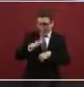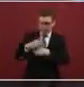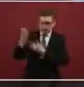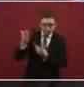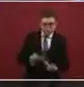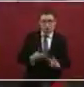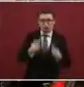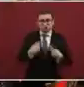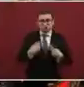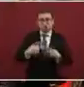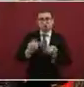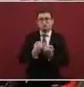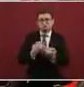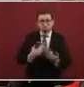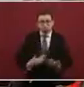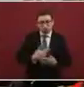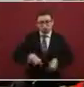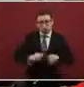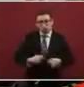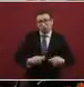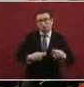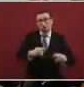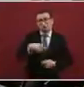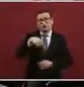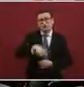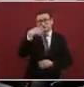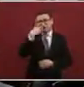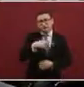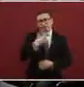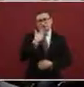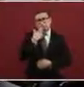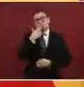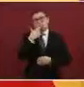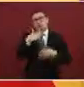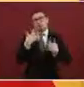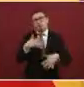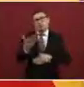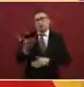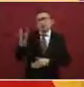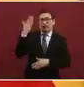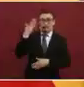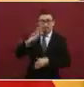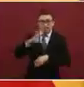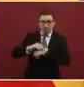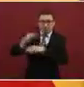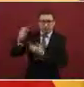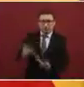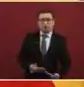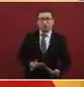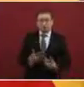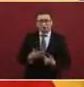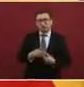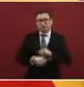han guardado un agradecimiento hondo hacia el México que los acogió y les permitió echar nuevas raíces, y que año